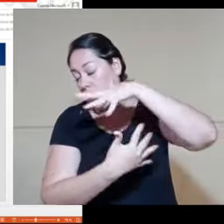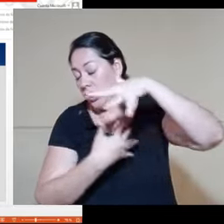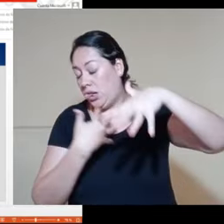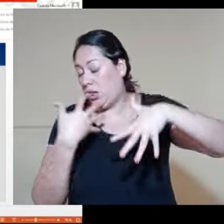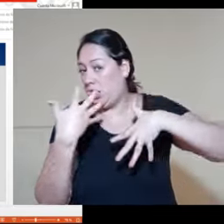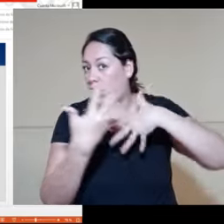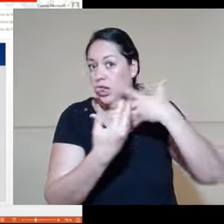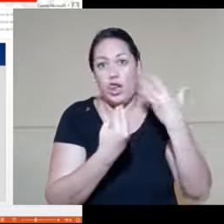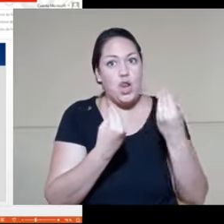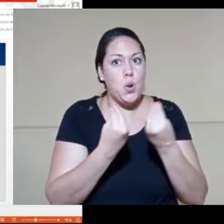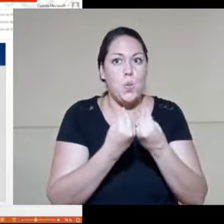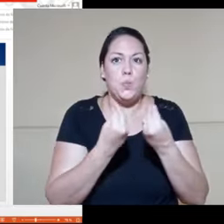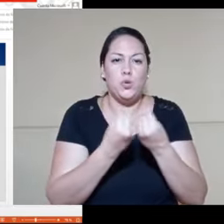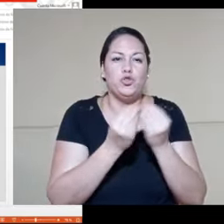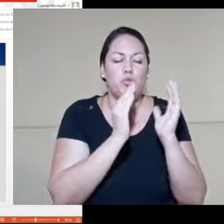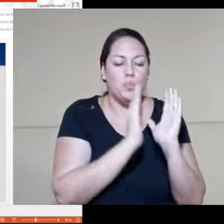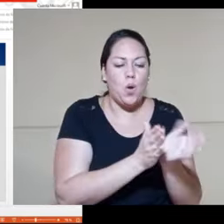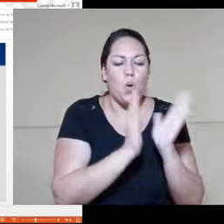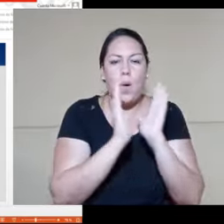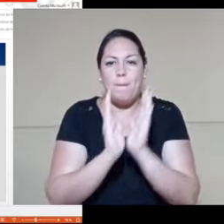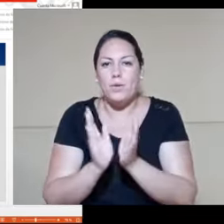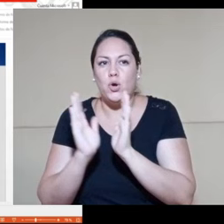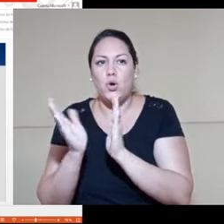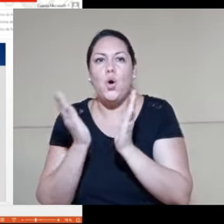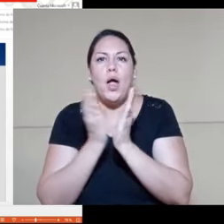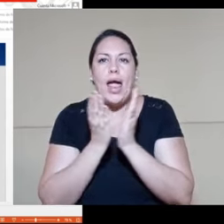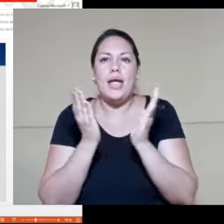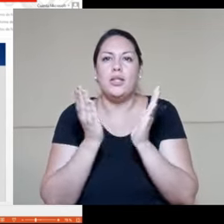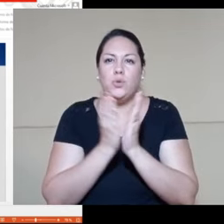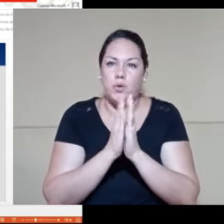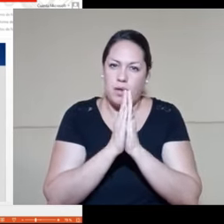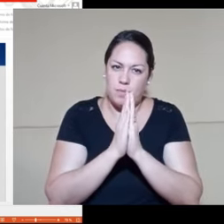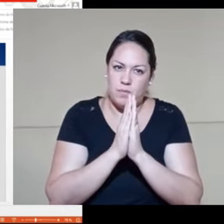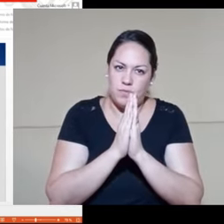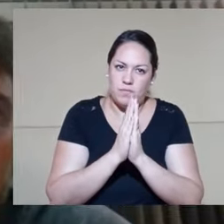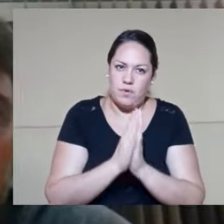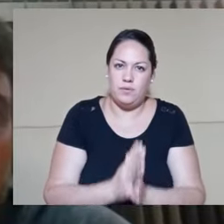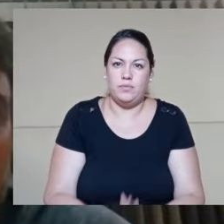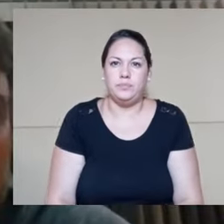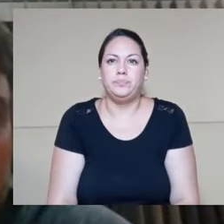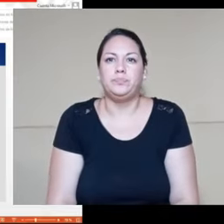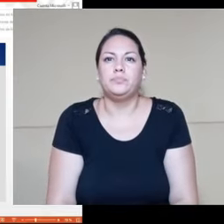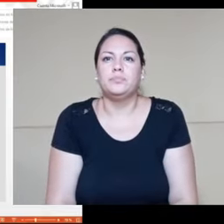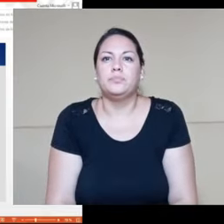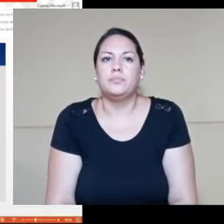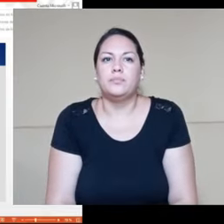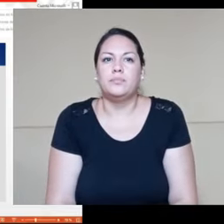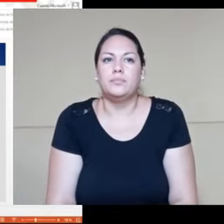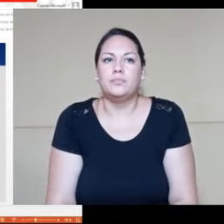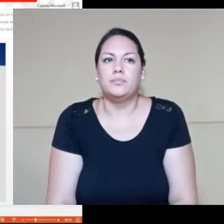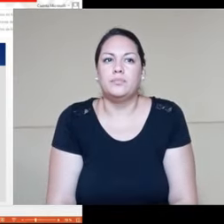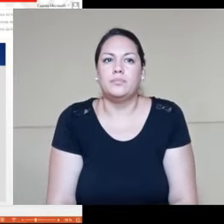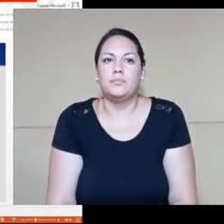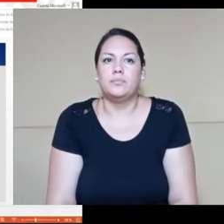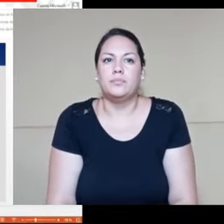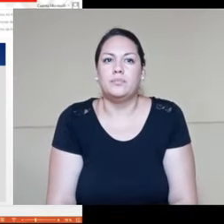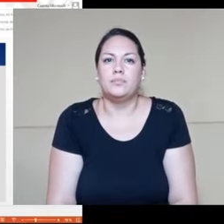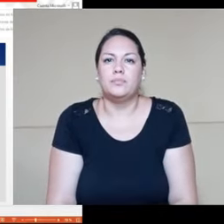se les acumula un montón, si no. Así que vayan estudiando, porque si no, se les va a hacer una